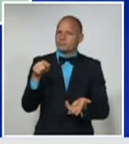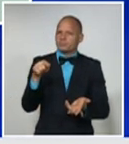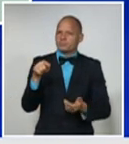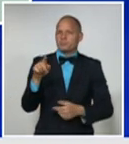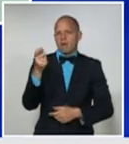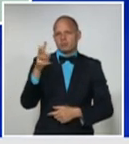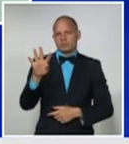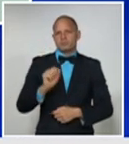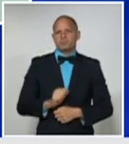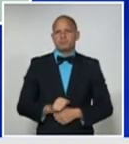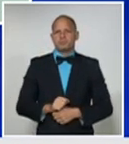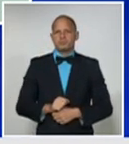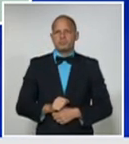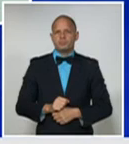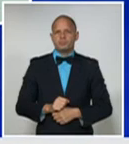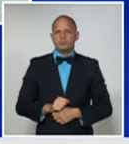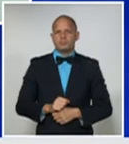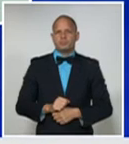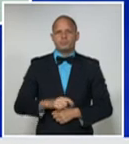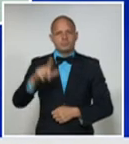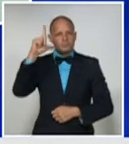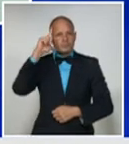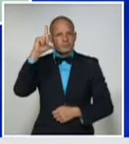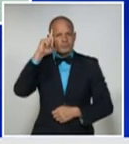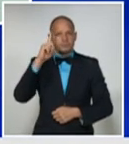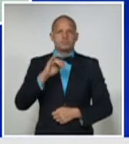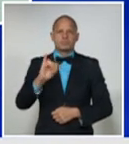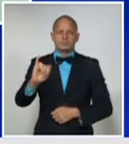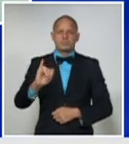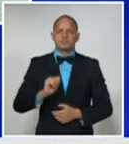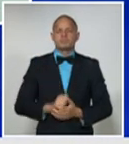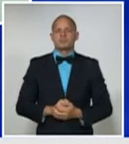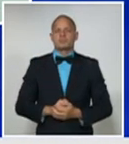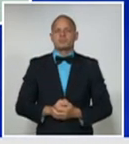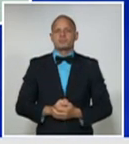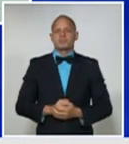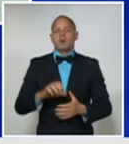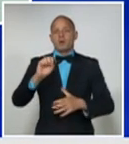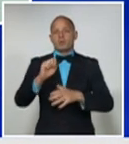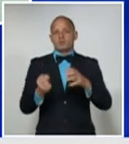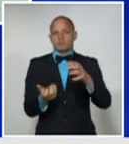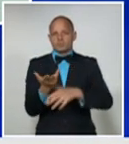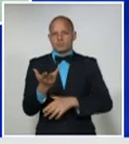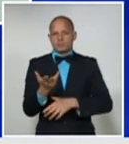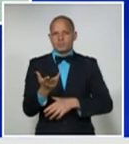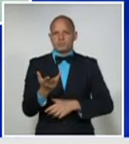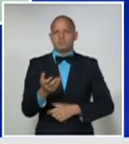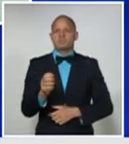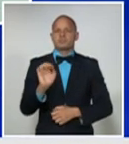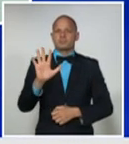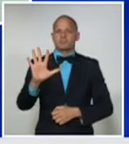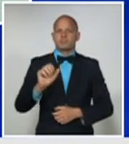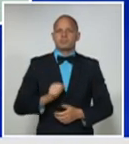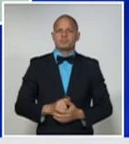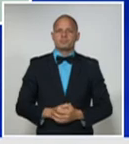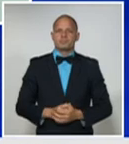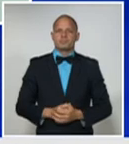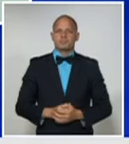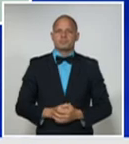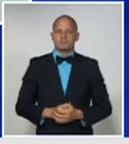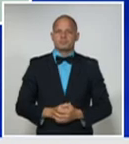14, de San Luis y de Songolamaya, de San Luis 6, de